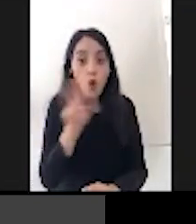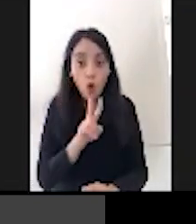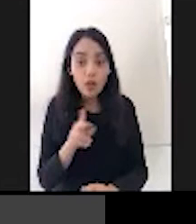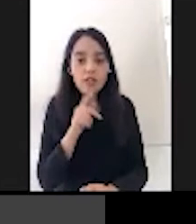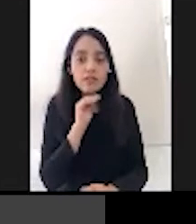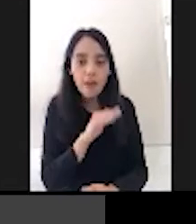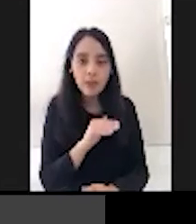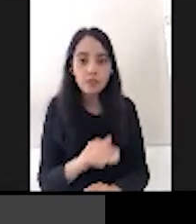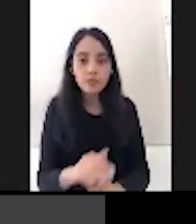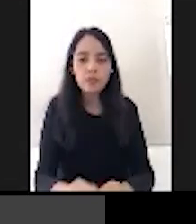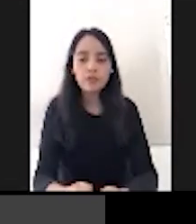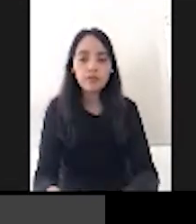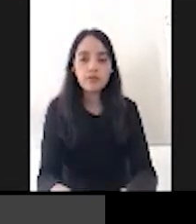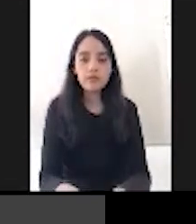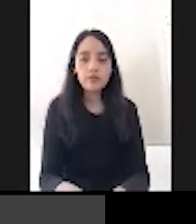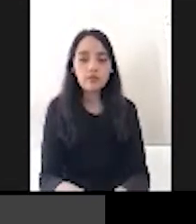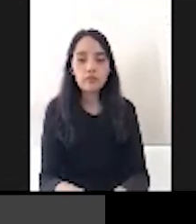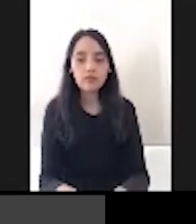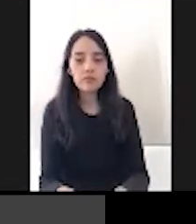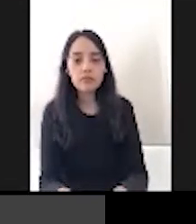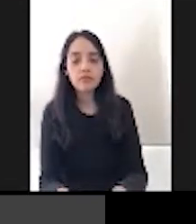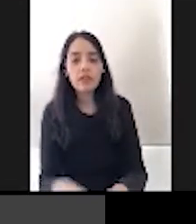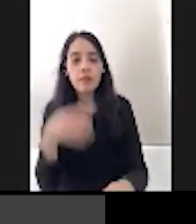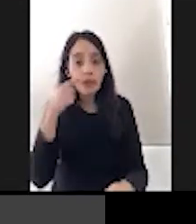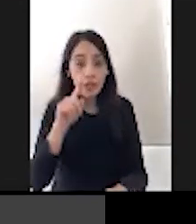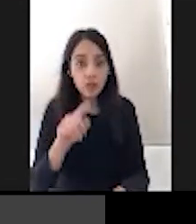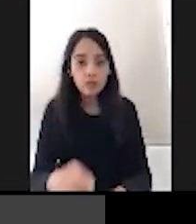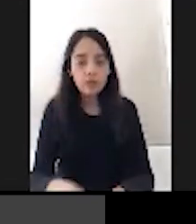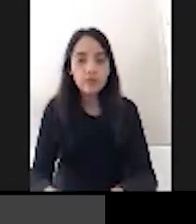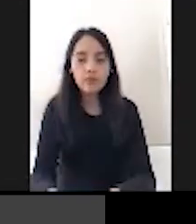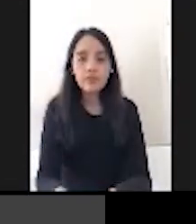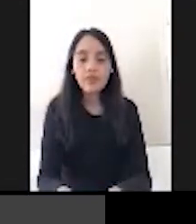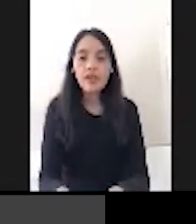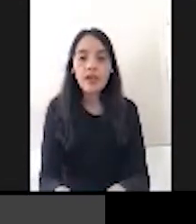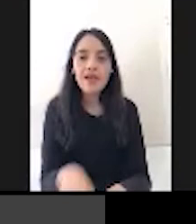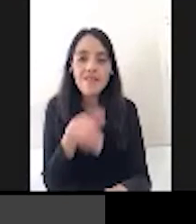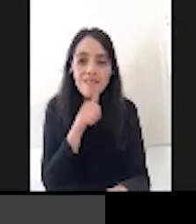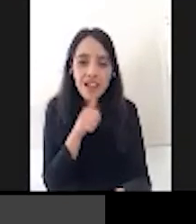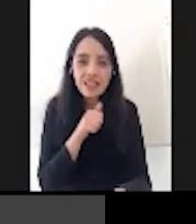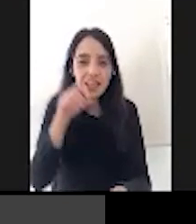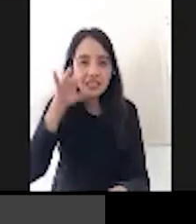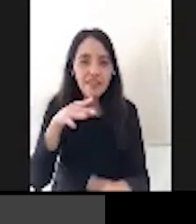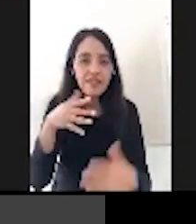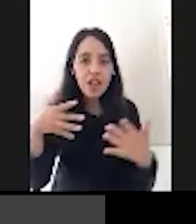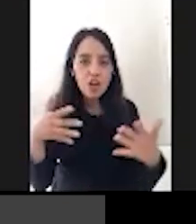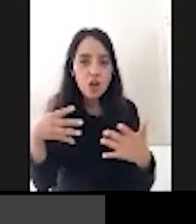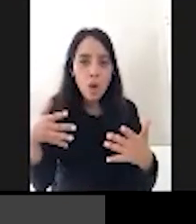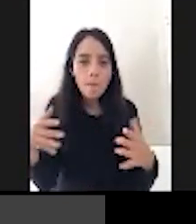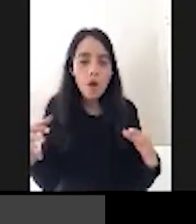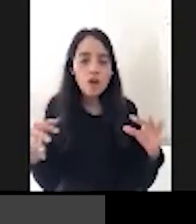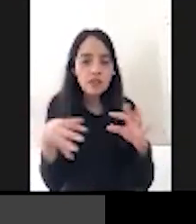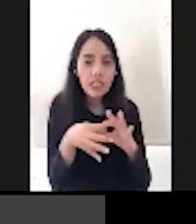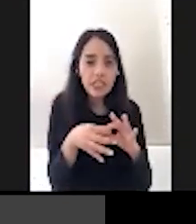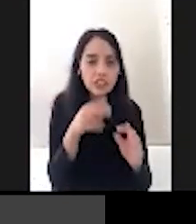¿ya? Sin embargo, aún es difícil saber cómo y si es que se transfiere este aprendizaje que se adquiere